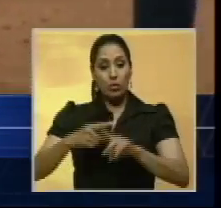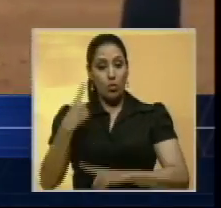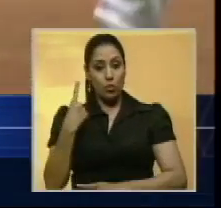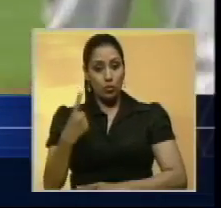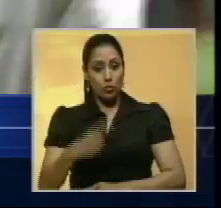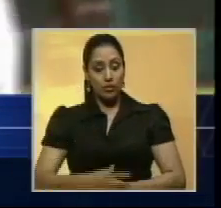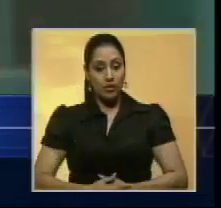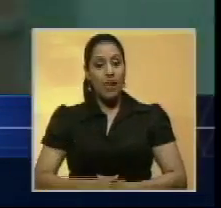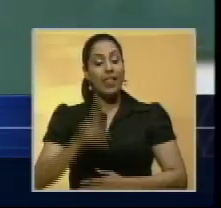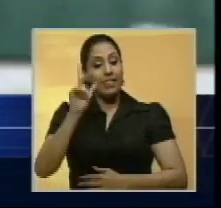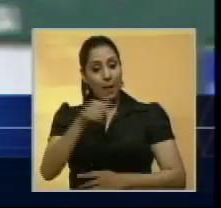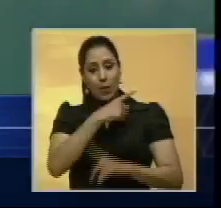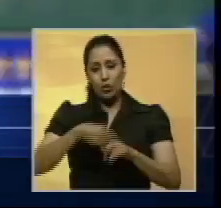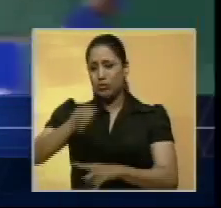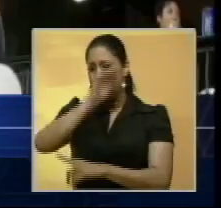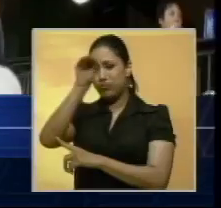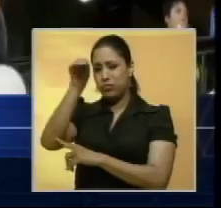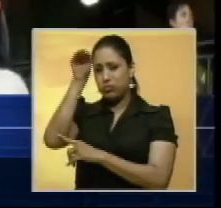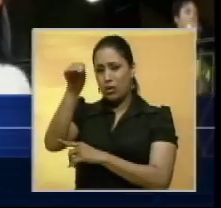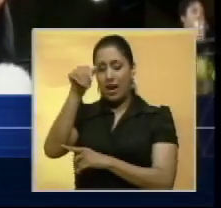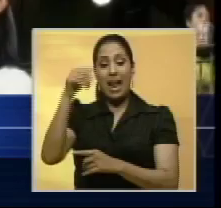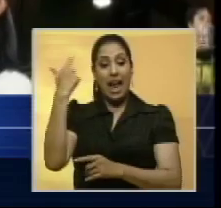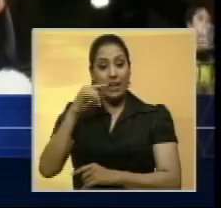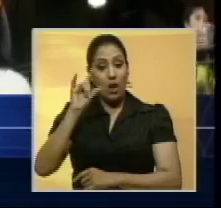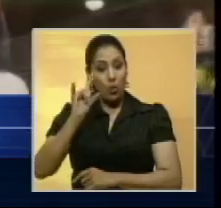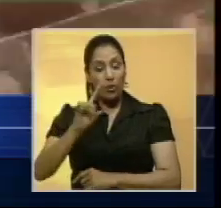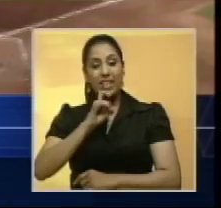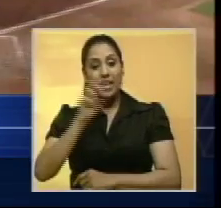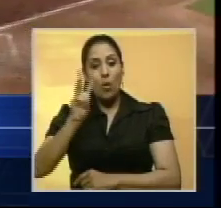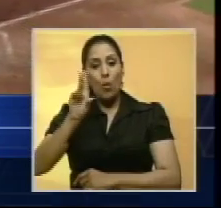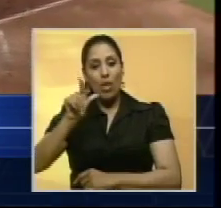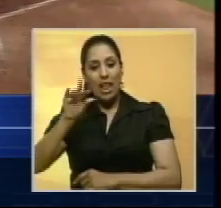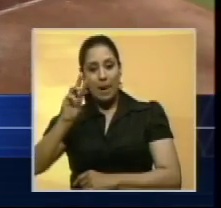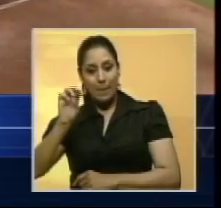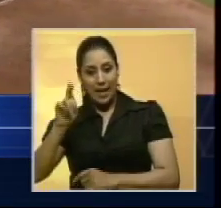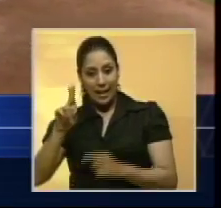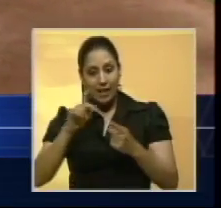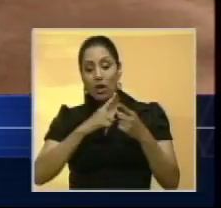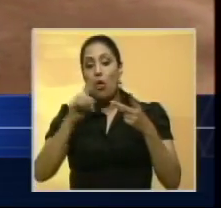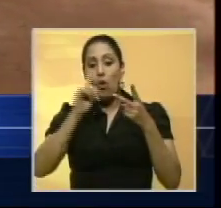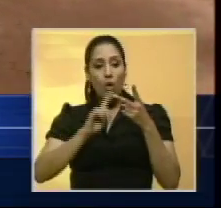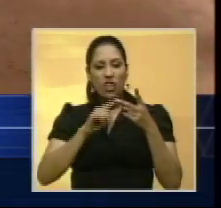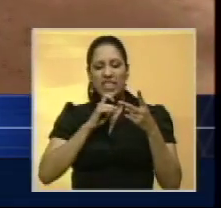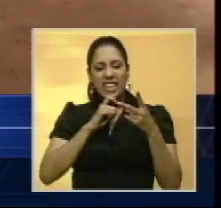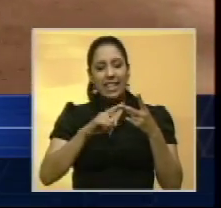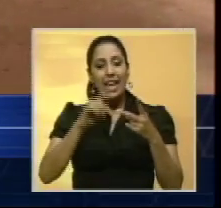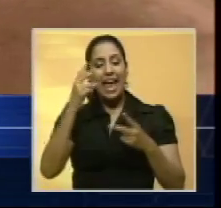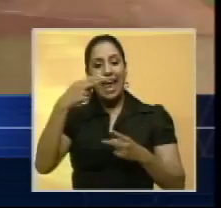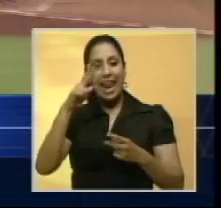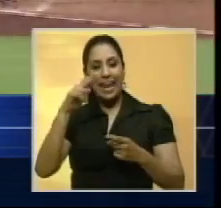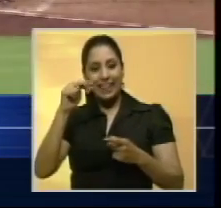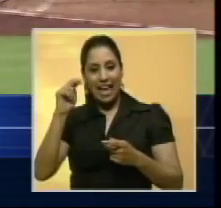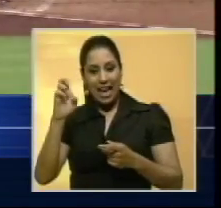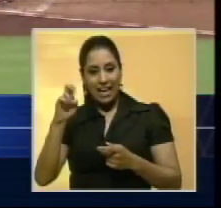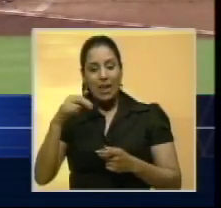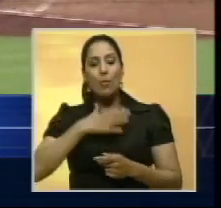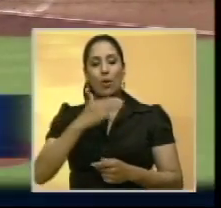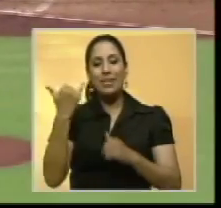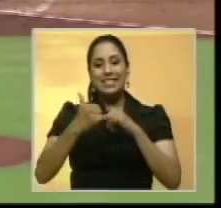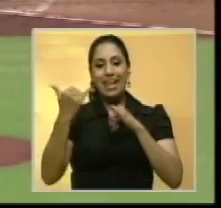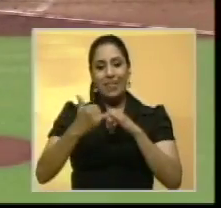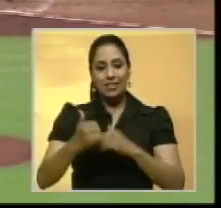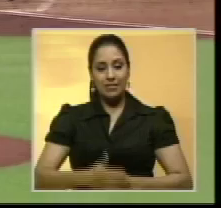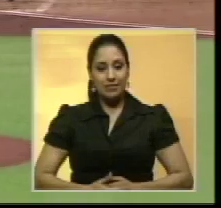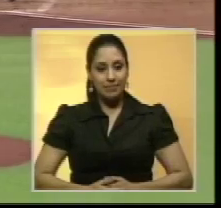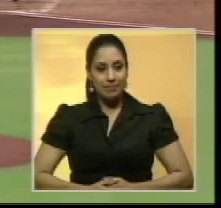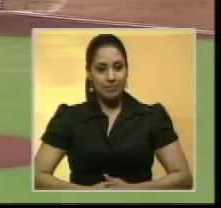2-1. También jonronearon en la jornada de este lunes Wilmer Flores con los Mets de Nueva York y Hernán Pérez con los Cerveceros de